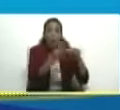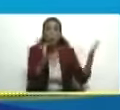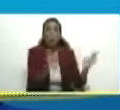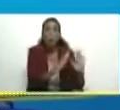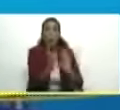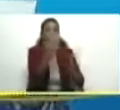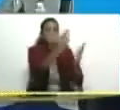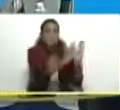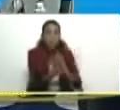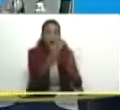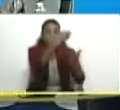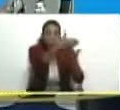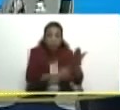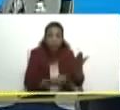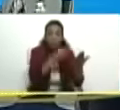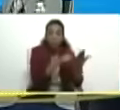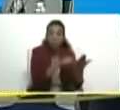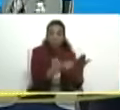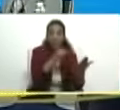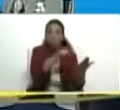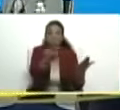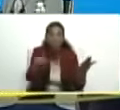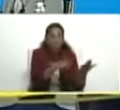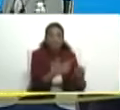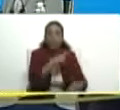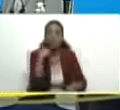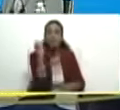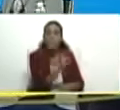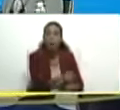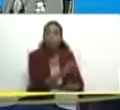país. Un gran plan.